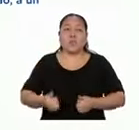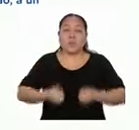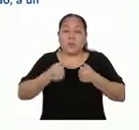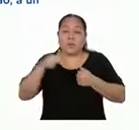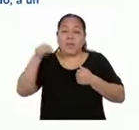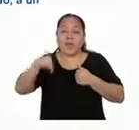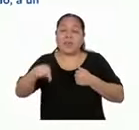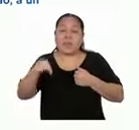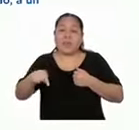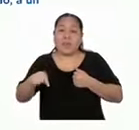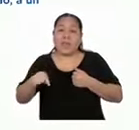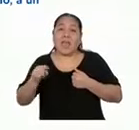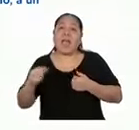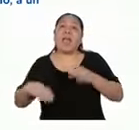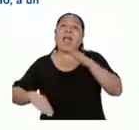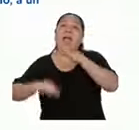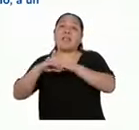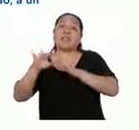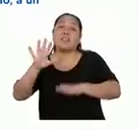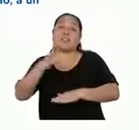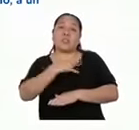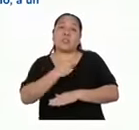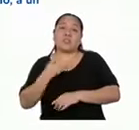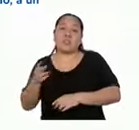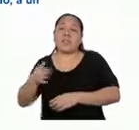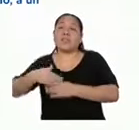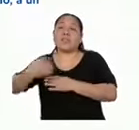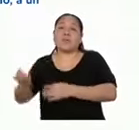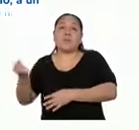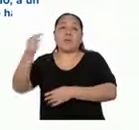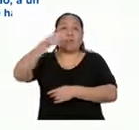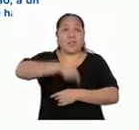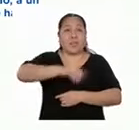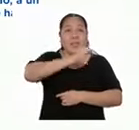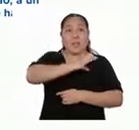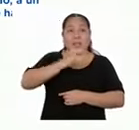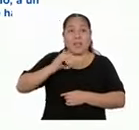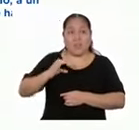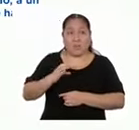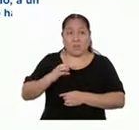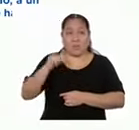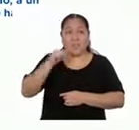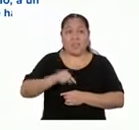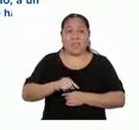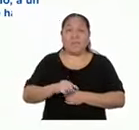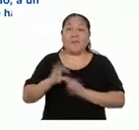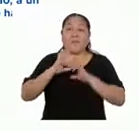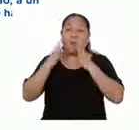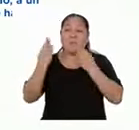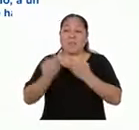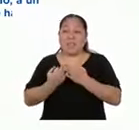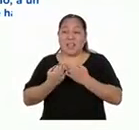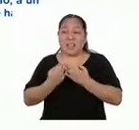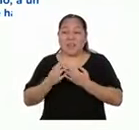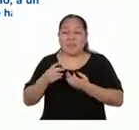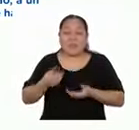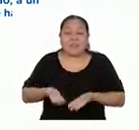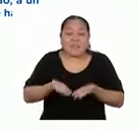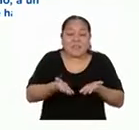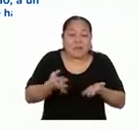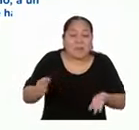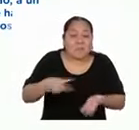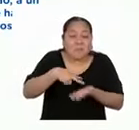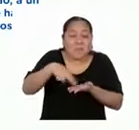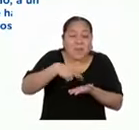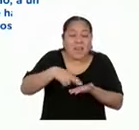Entonces me vine al Callao, a un barrio popular. Allí recuerdo con mucha claridad que mis familiares me hacían bailar huaynito y se divertían con mis